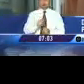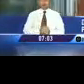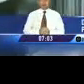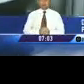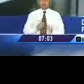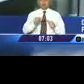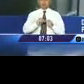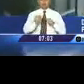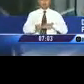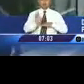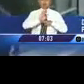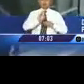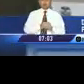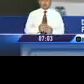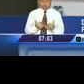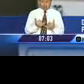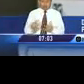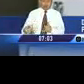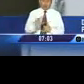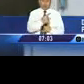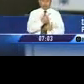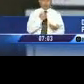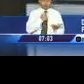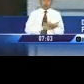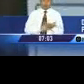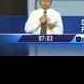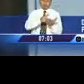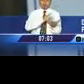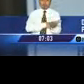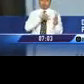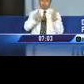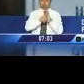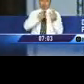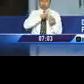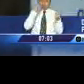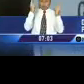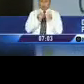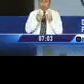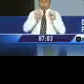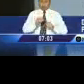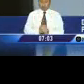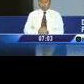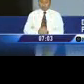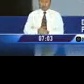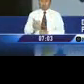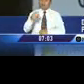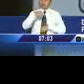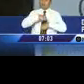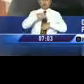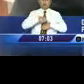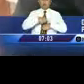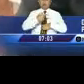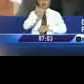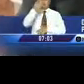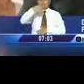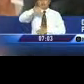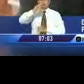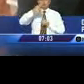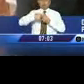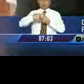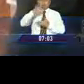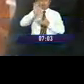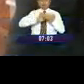legislatura. Deberá ya tramitar y revisar este proyecto de ley reformatoria y aprobarlo en un tiempo máximo de 18 meses.